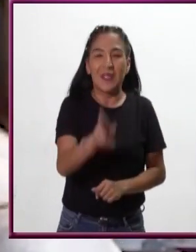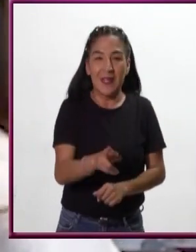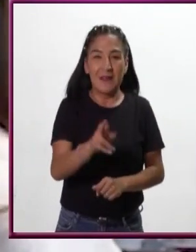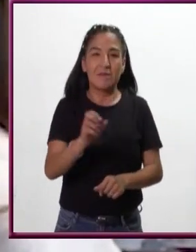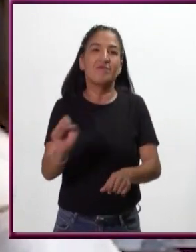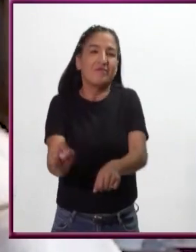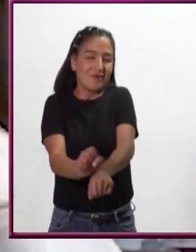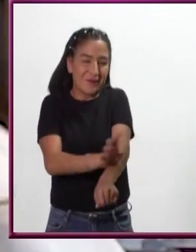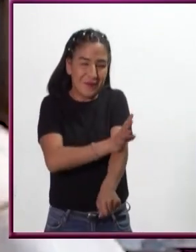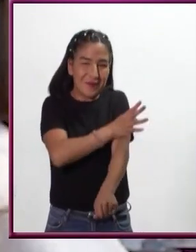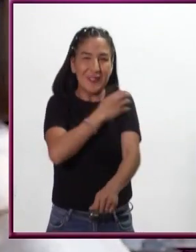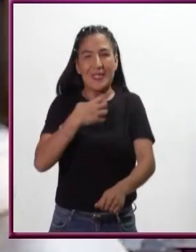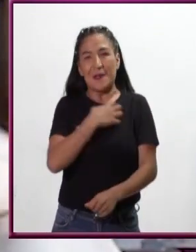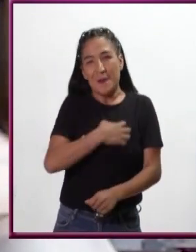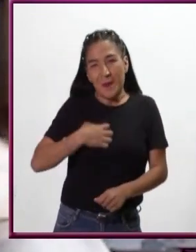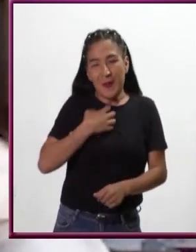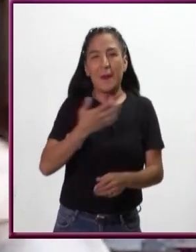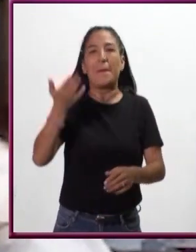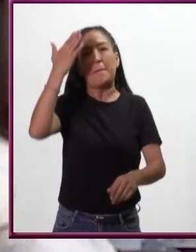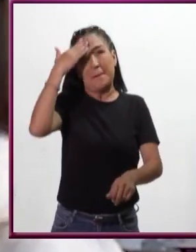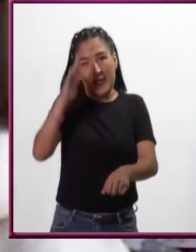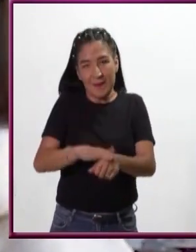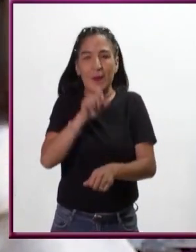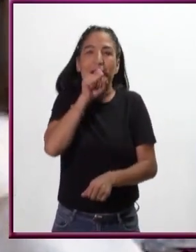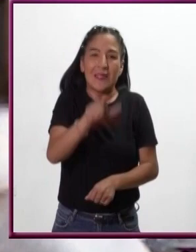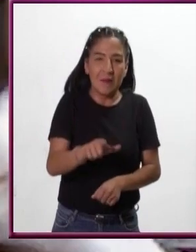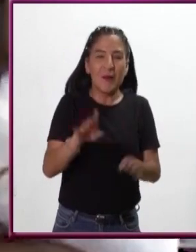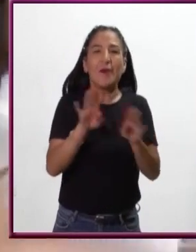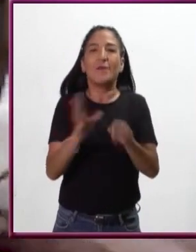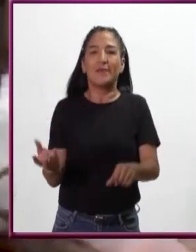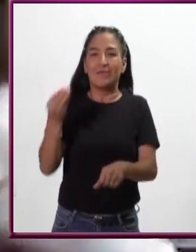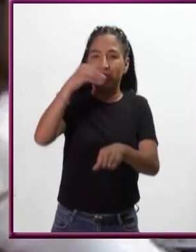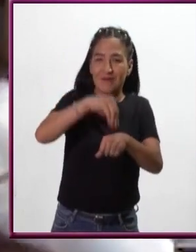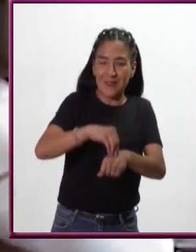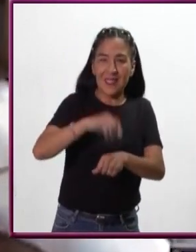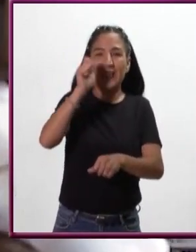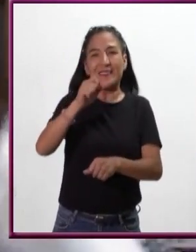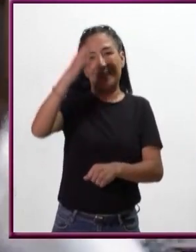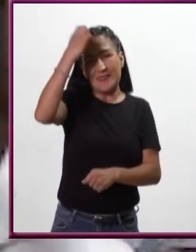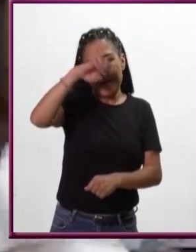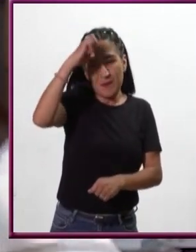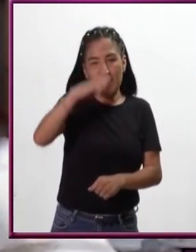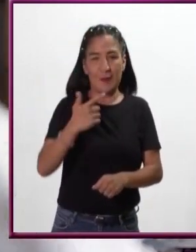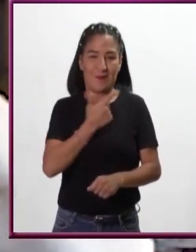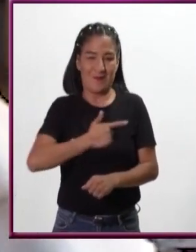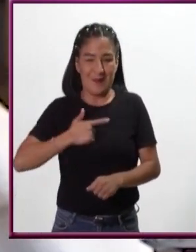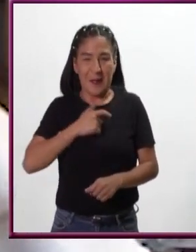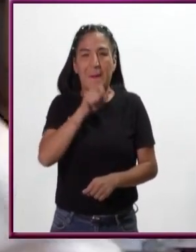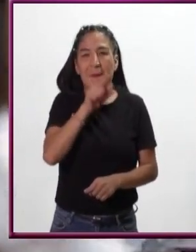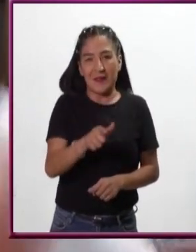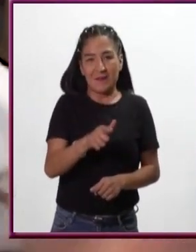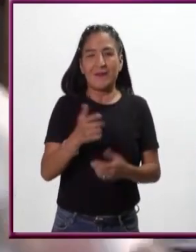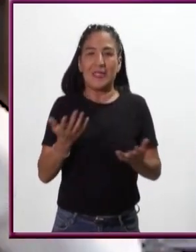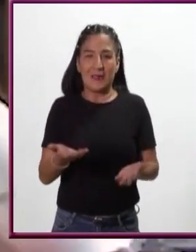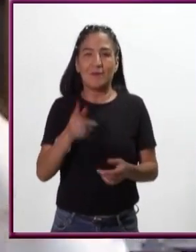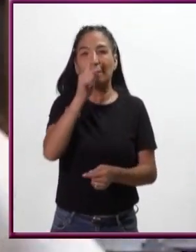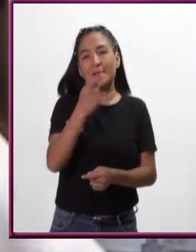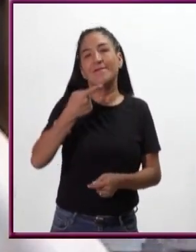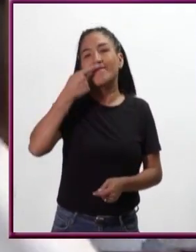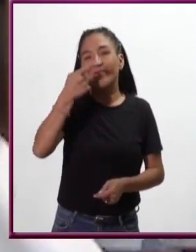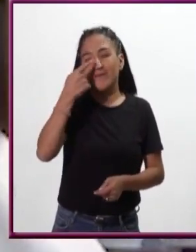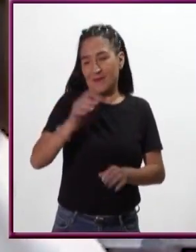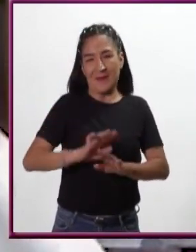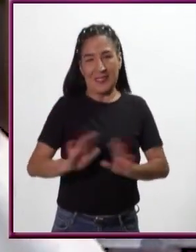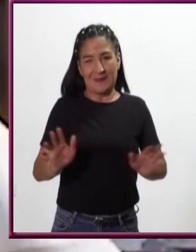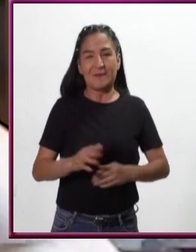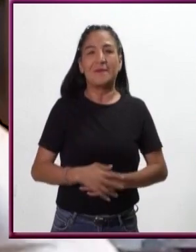respuesta tanto emocional como de memoria, que complementa la experiencia del gusto y solo el